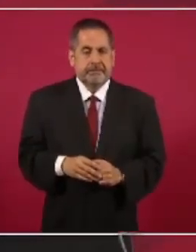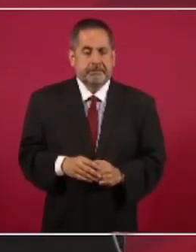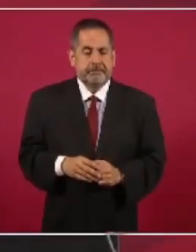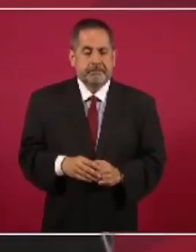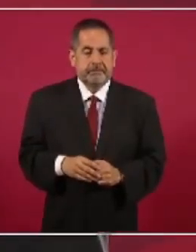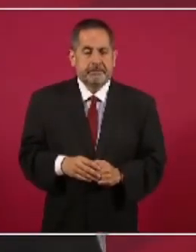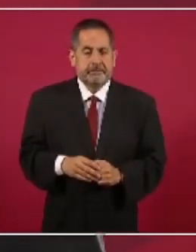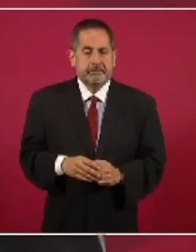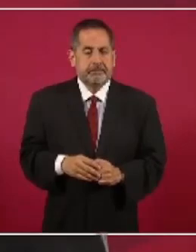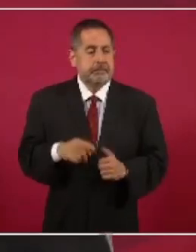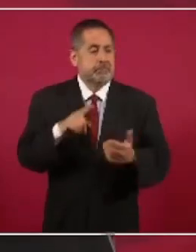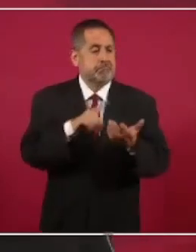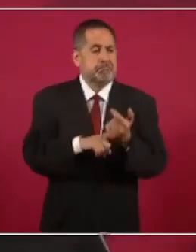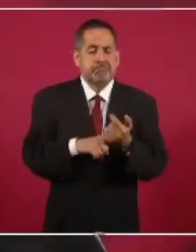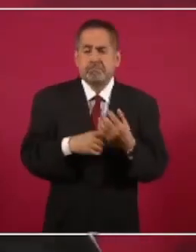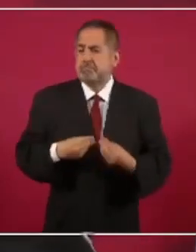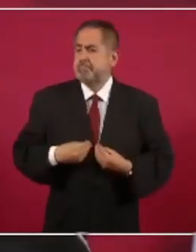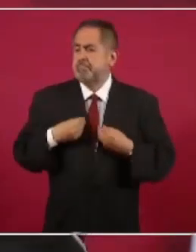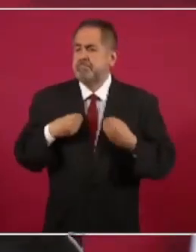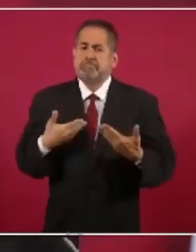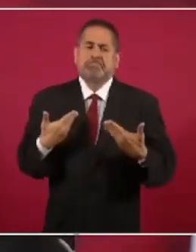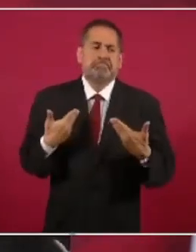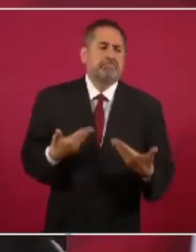se la pasan muy bien,